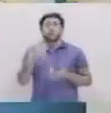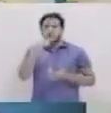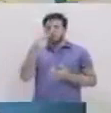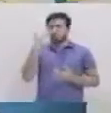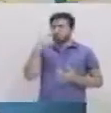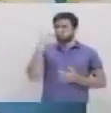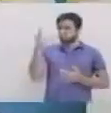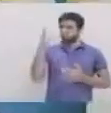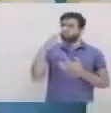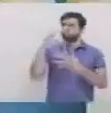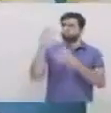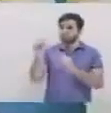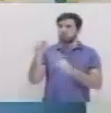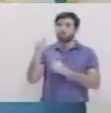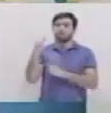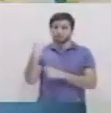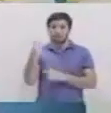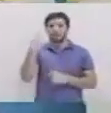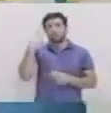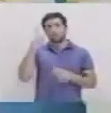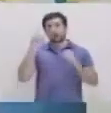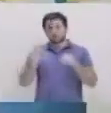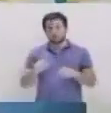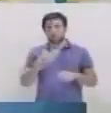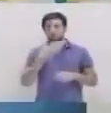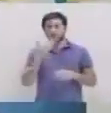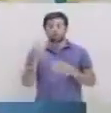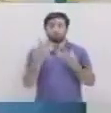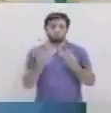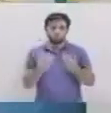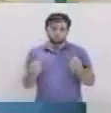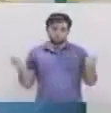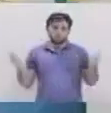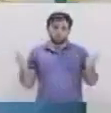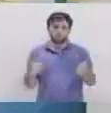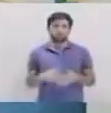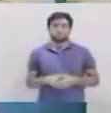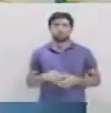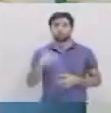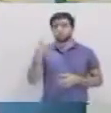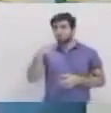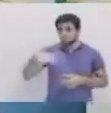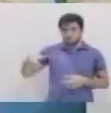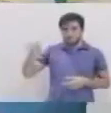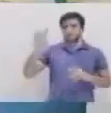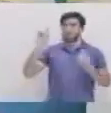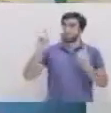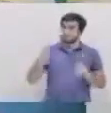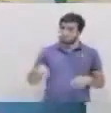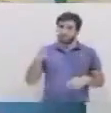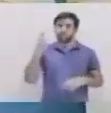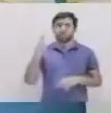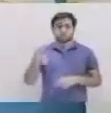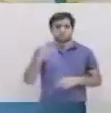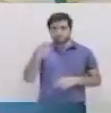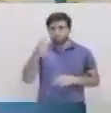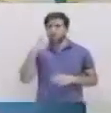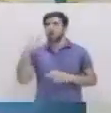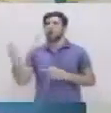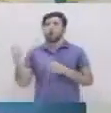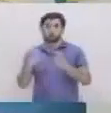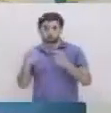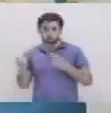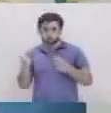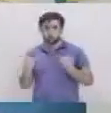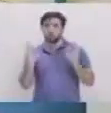es observar qué nos va a ayudar para solucionarlo. Esto se debe considerar siempre en la